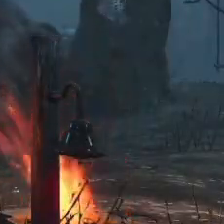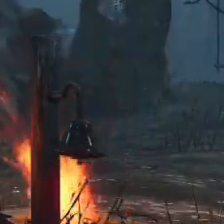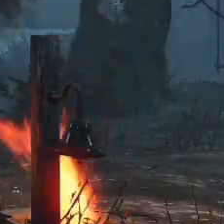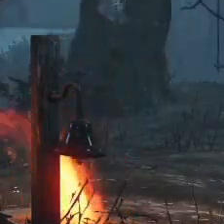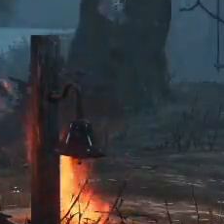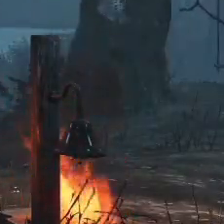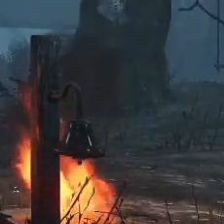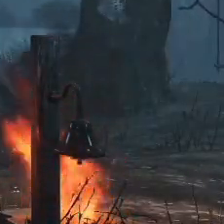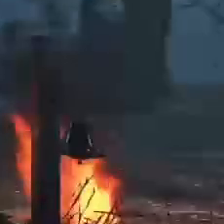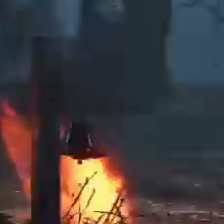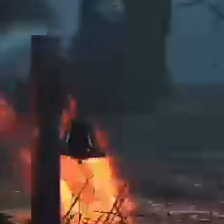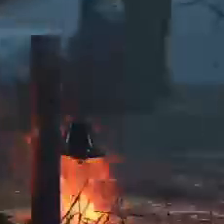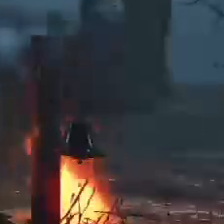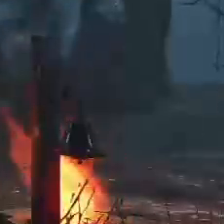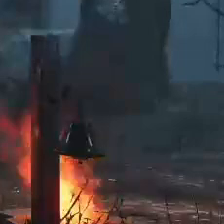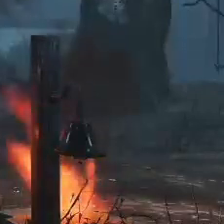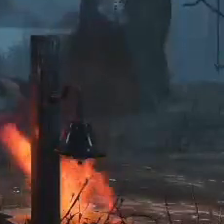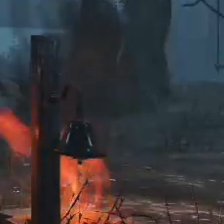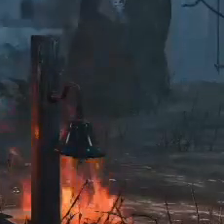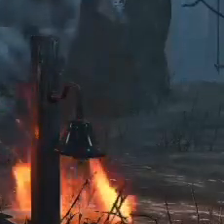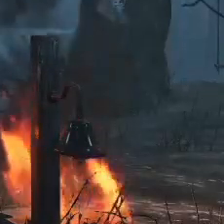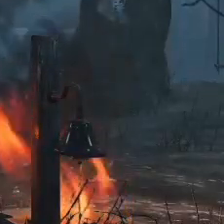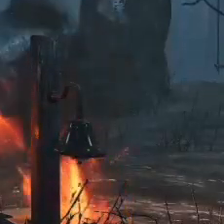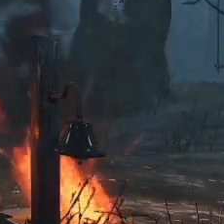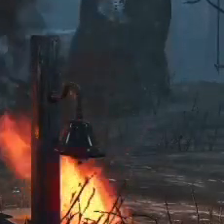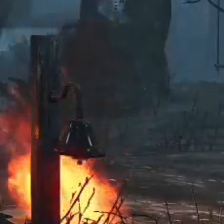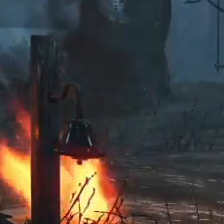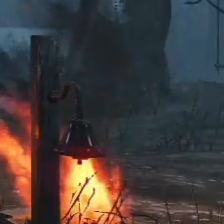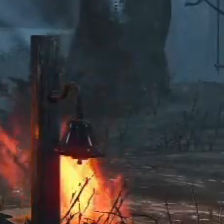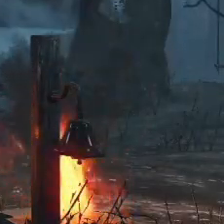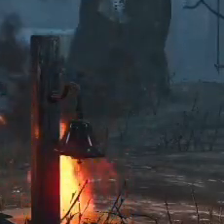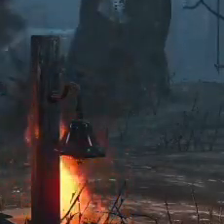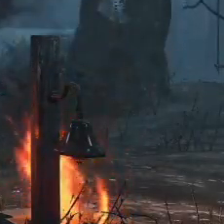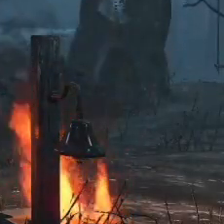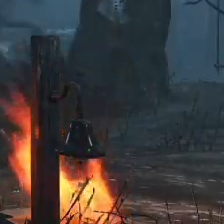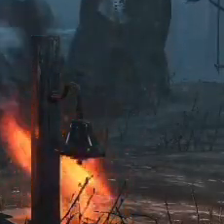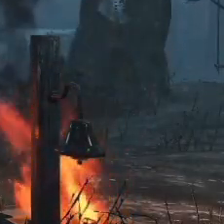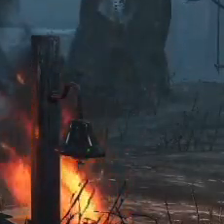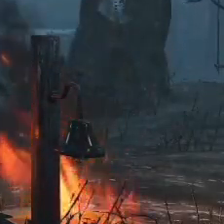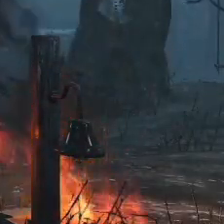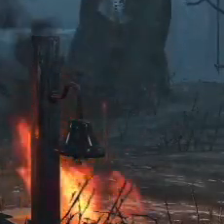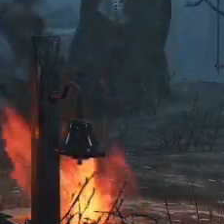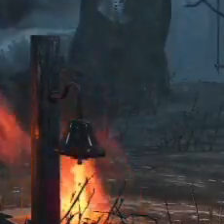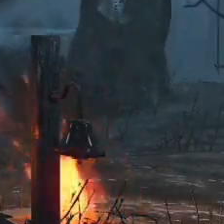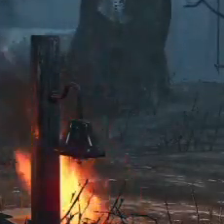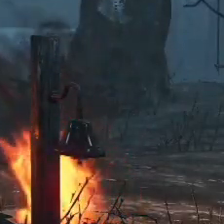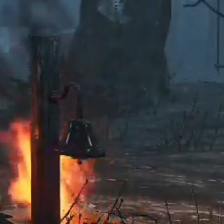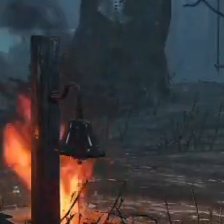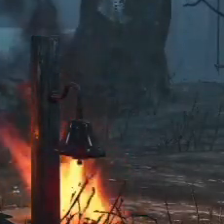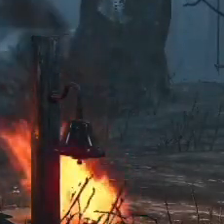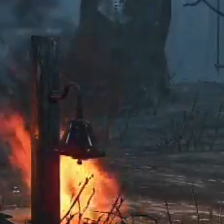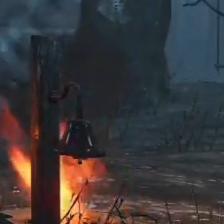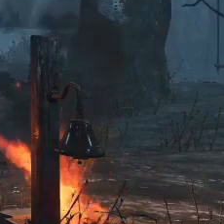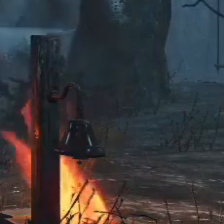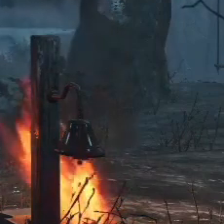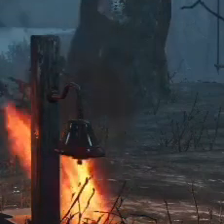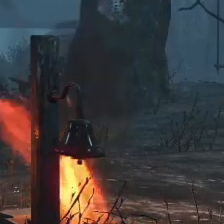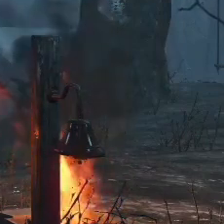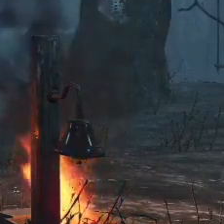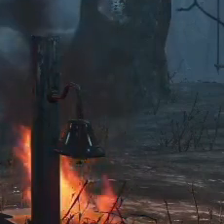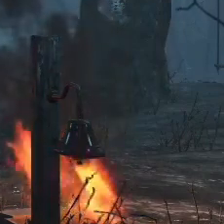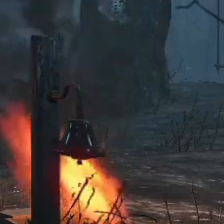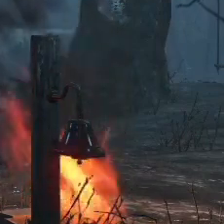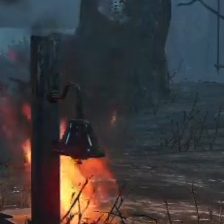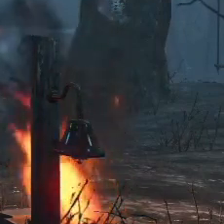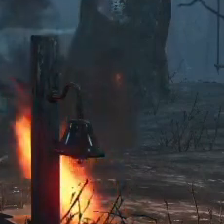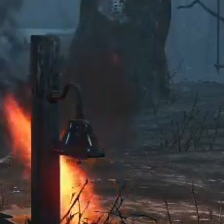vayan a interceder por nosotros porque miren mire lo que está pasando hay otros sectores entonces sacar el dinero pero no lo